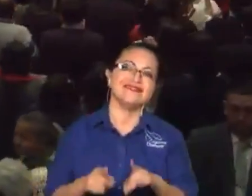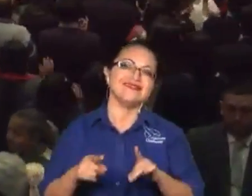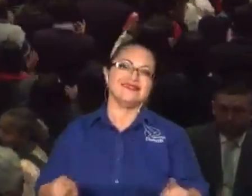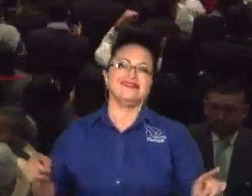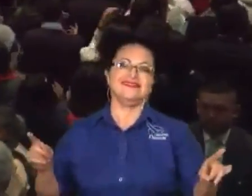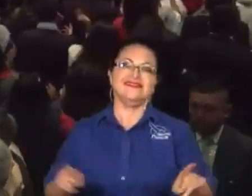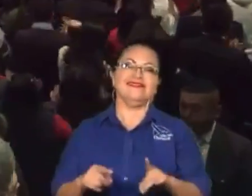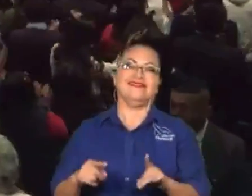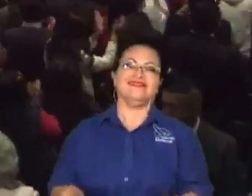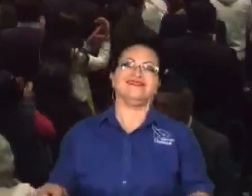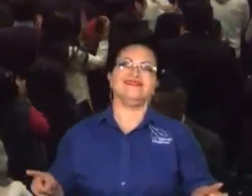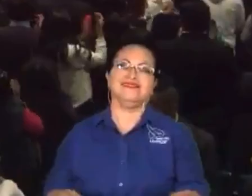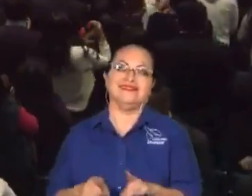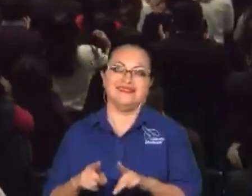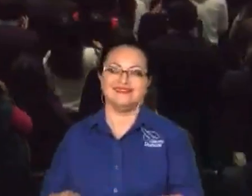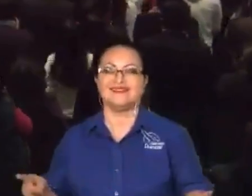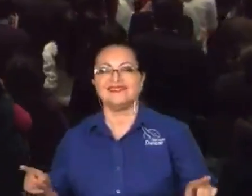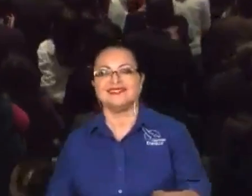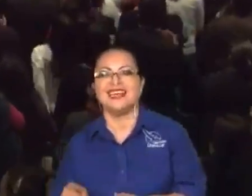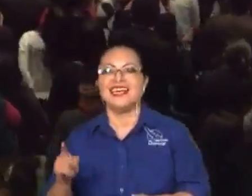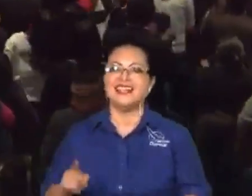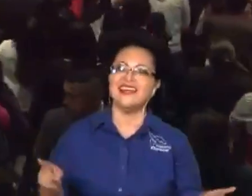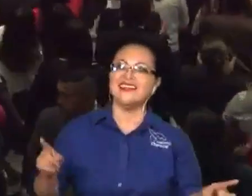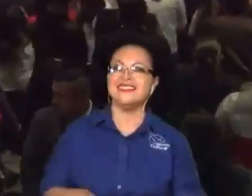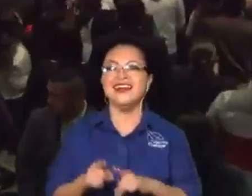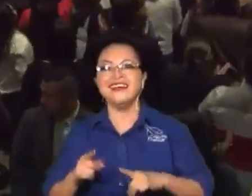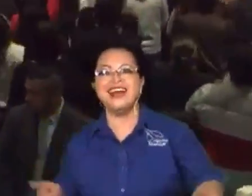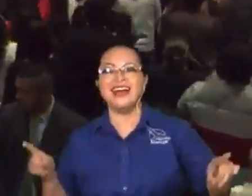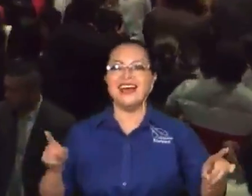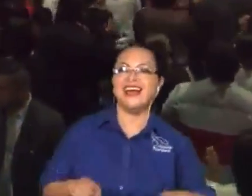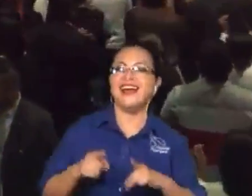¿Cuántos pueden alabar al Rey con libertad?